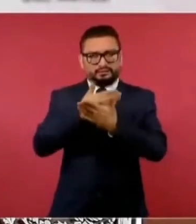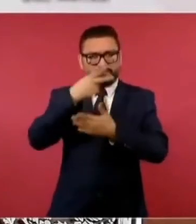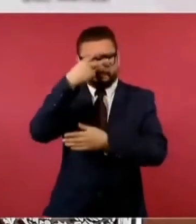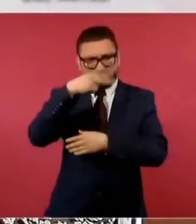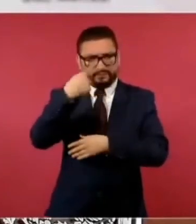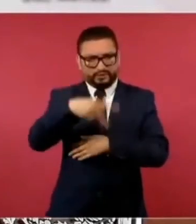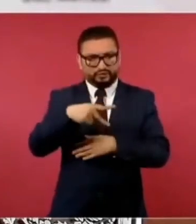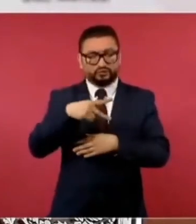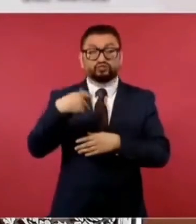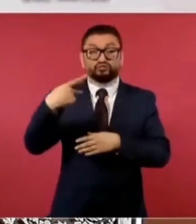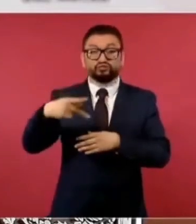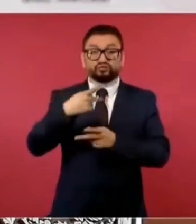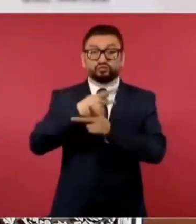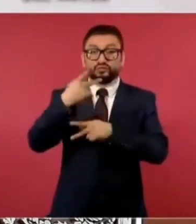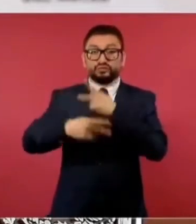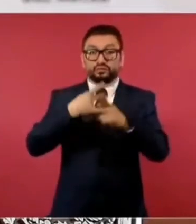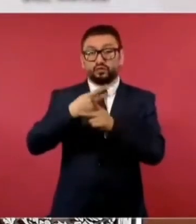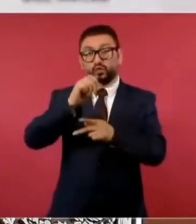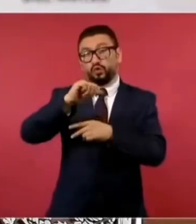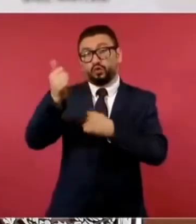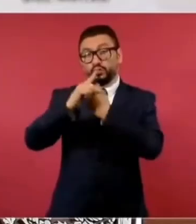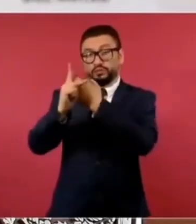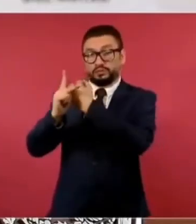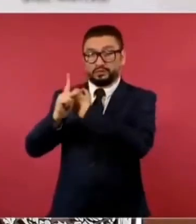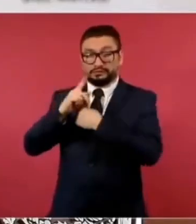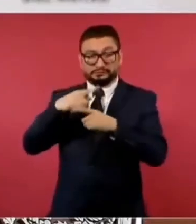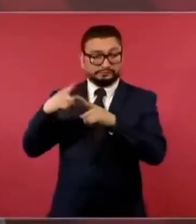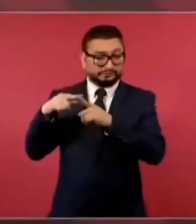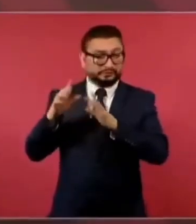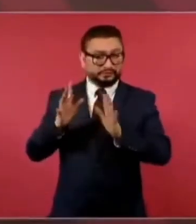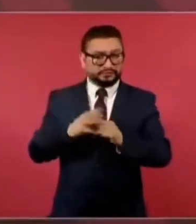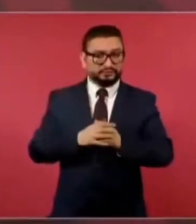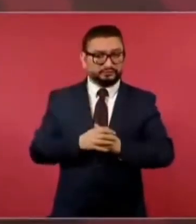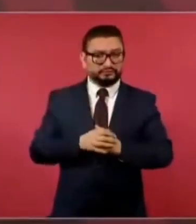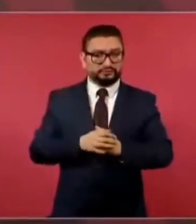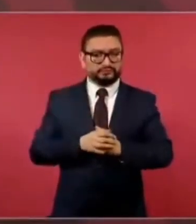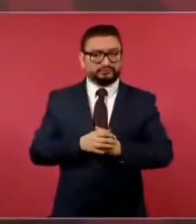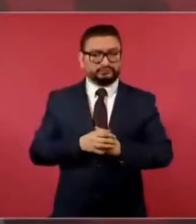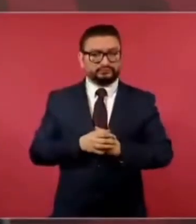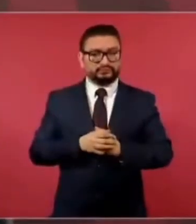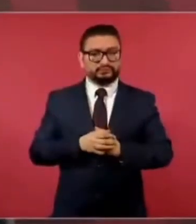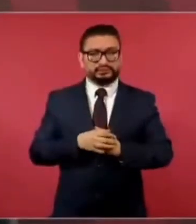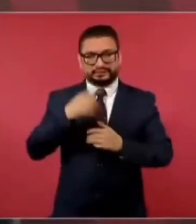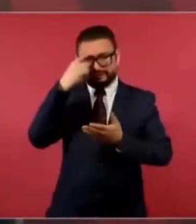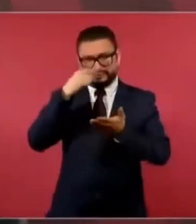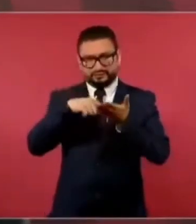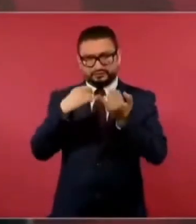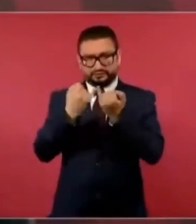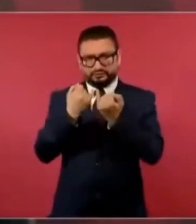tiene pasaporte de otros países, y creo que también nacionalidad estadounidense.